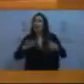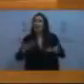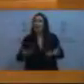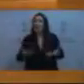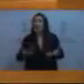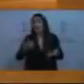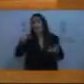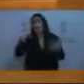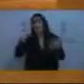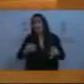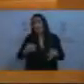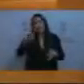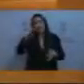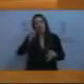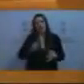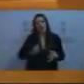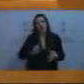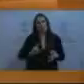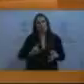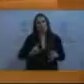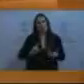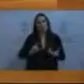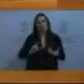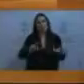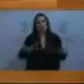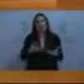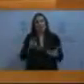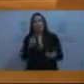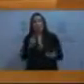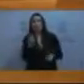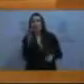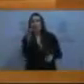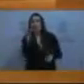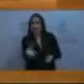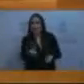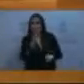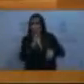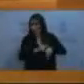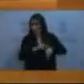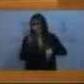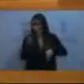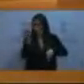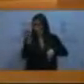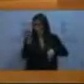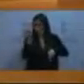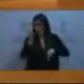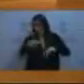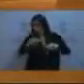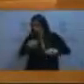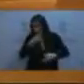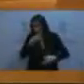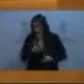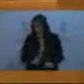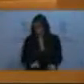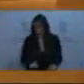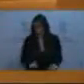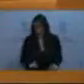sabemos exactamente cuántos códigos ictus no se activaron por falta de tiempo en la respuesta.